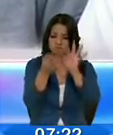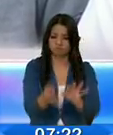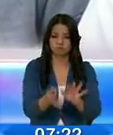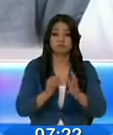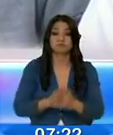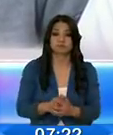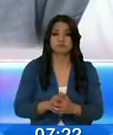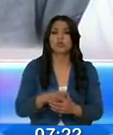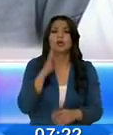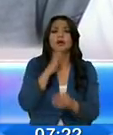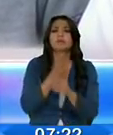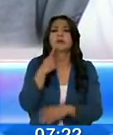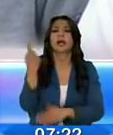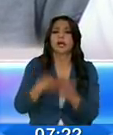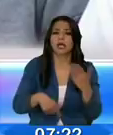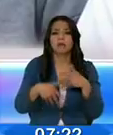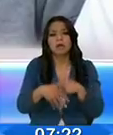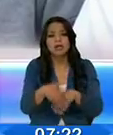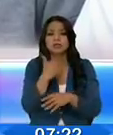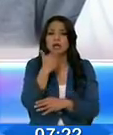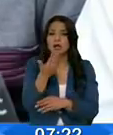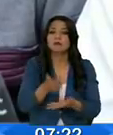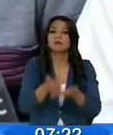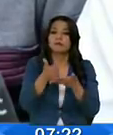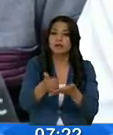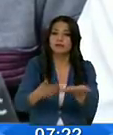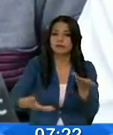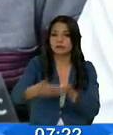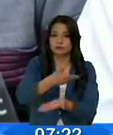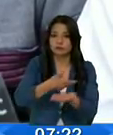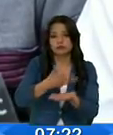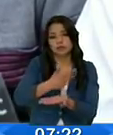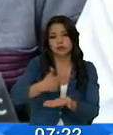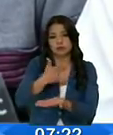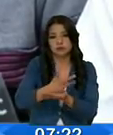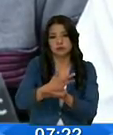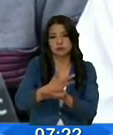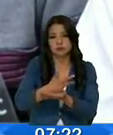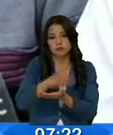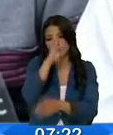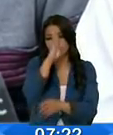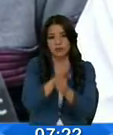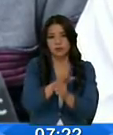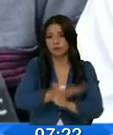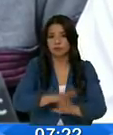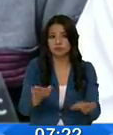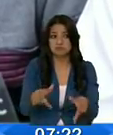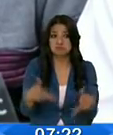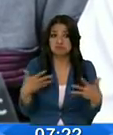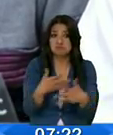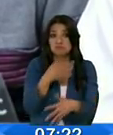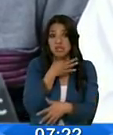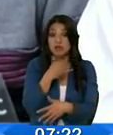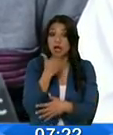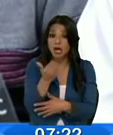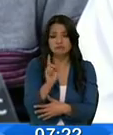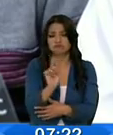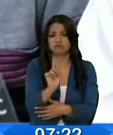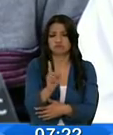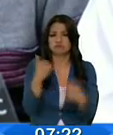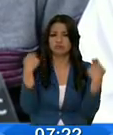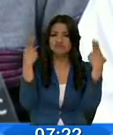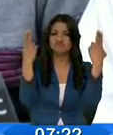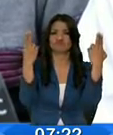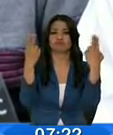hecho es buscando el beneficio de los sectores. No tenemos temor y, como he dicho,